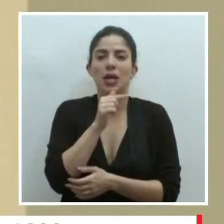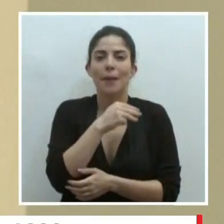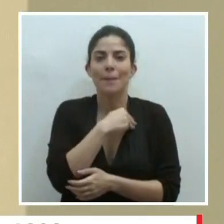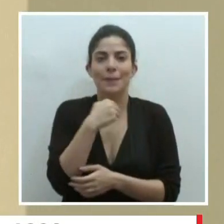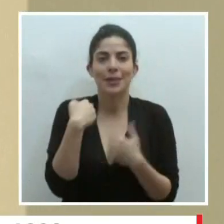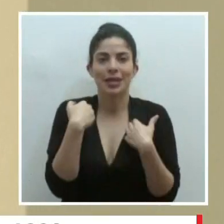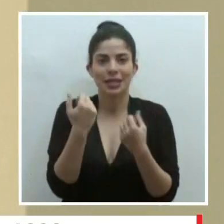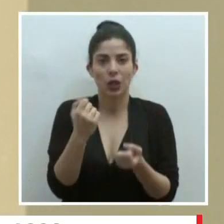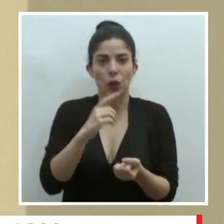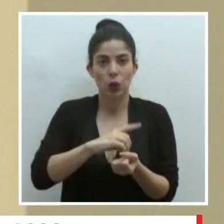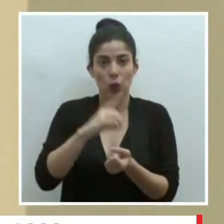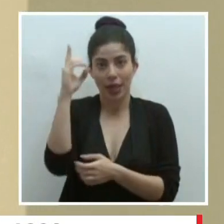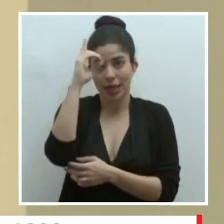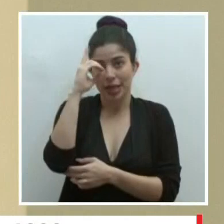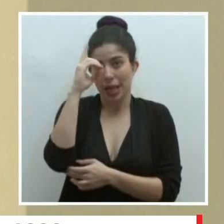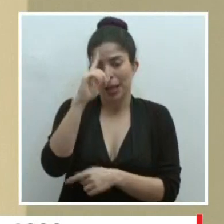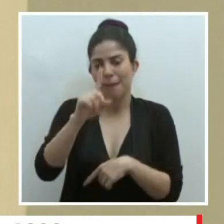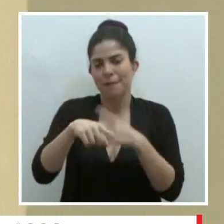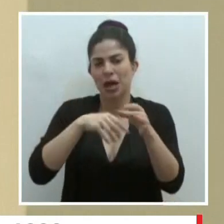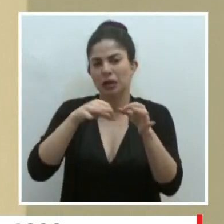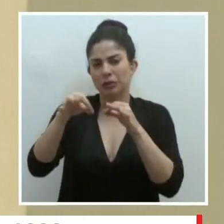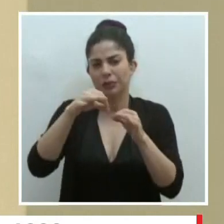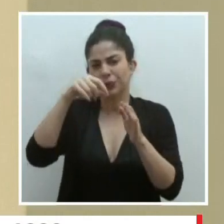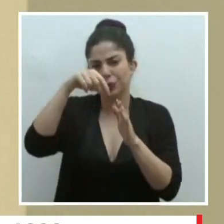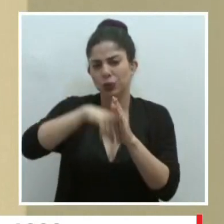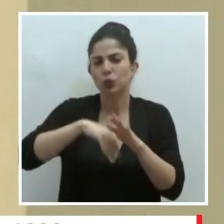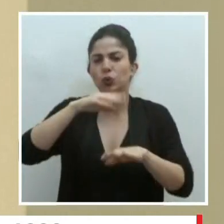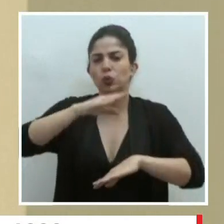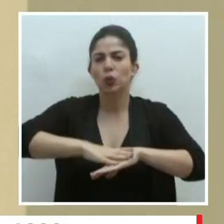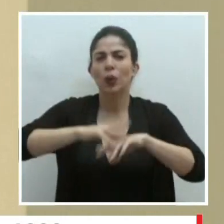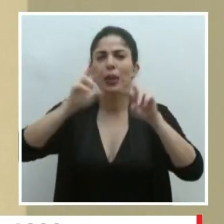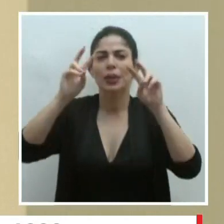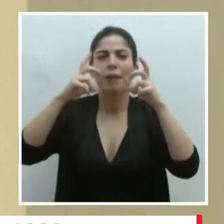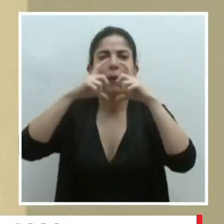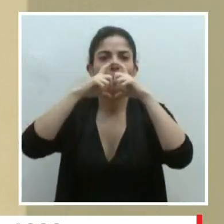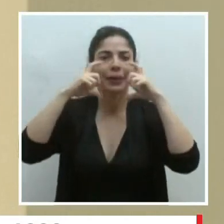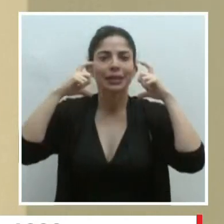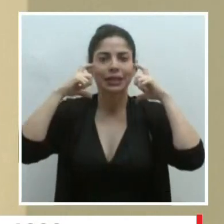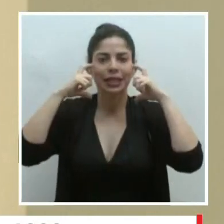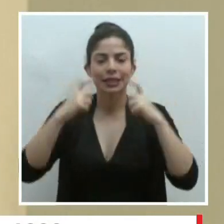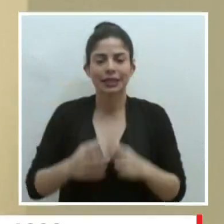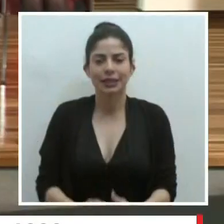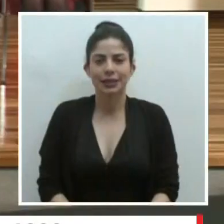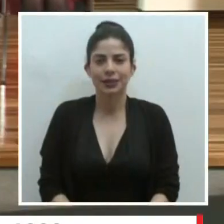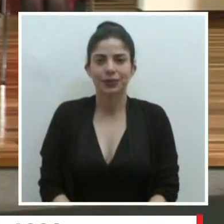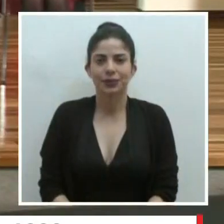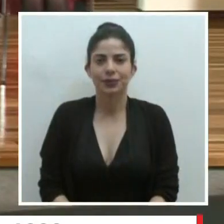ministro de Salud, el doctor Daniel Salas, que nos dará un detalle sobre el tema de mascarillas.